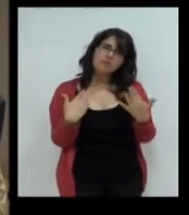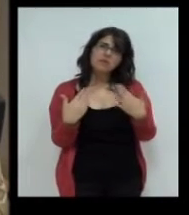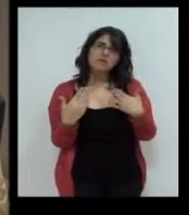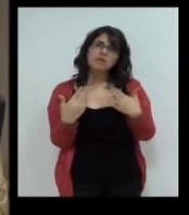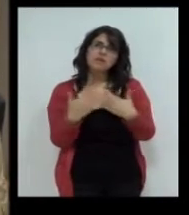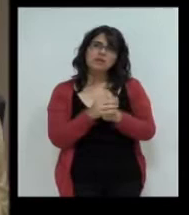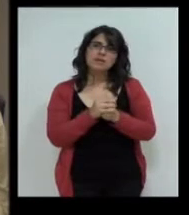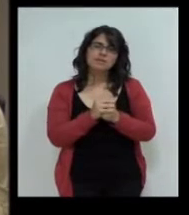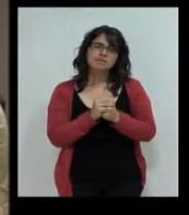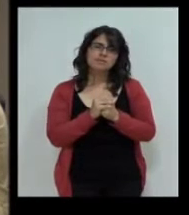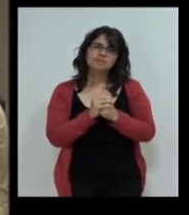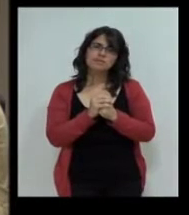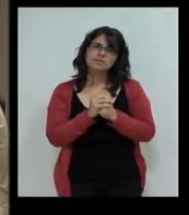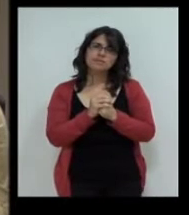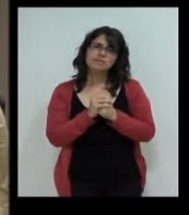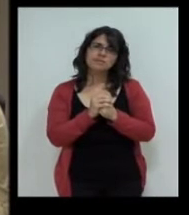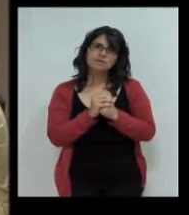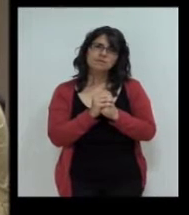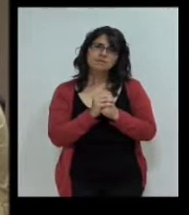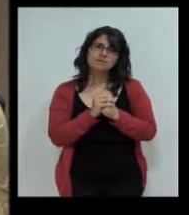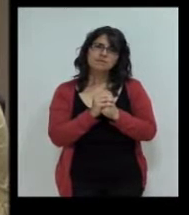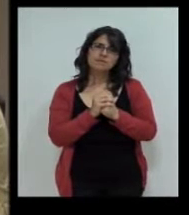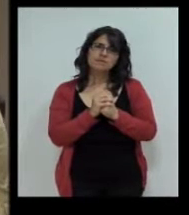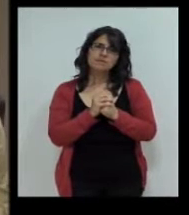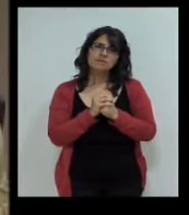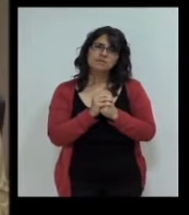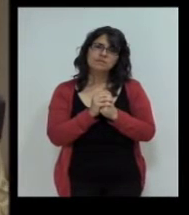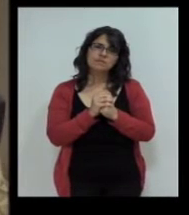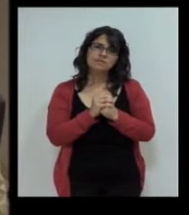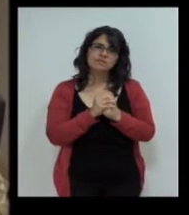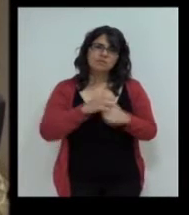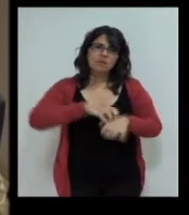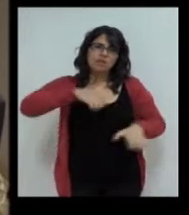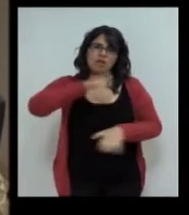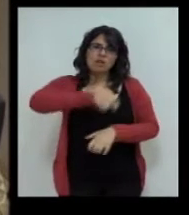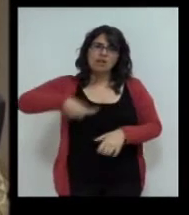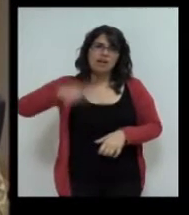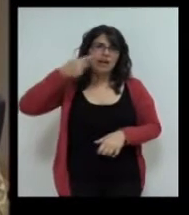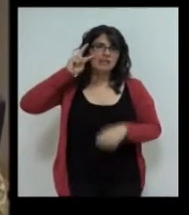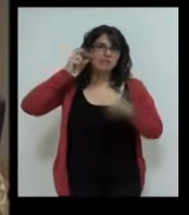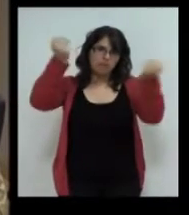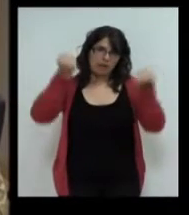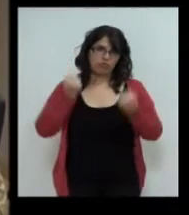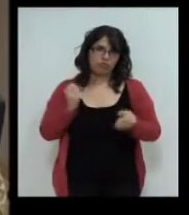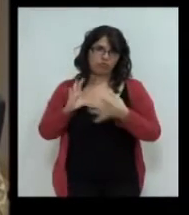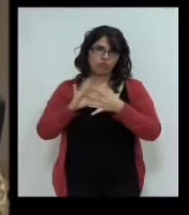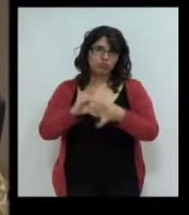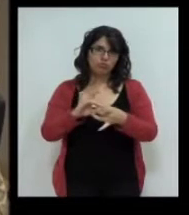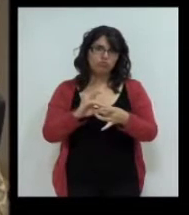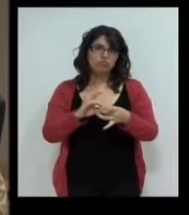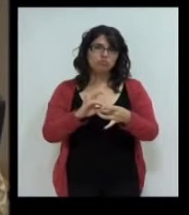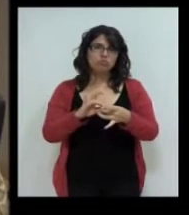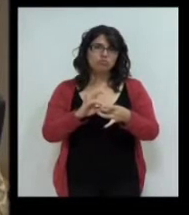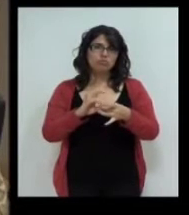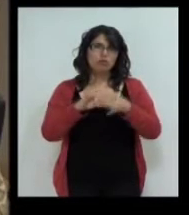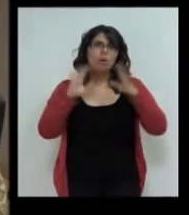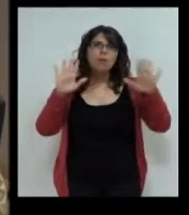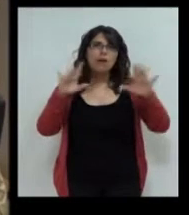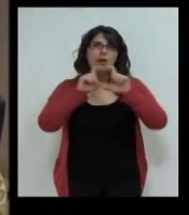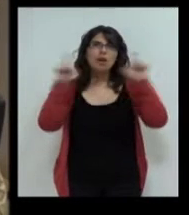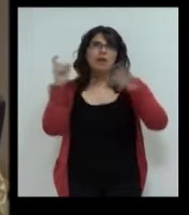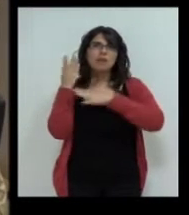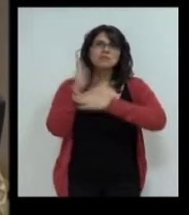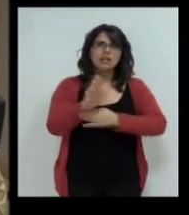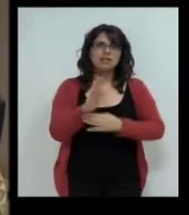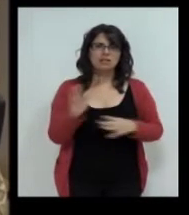opiniones son opiniones de expertos que estáis vinculados a todo ello, pero no necesariamente representando la voz de titular, digo,